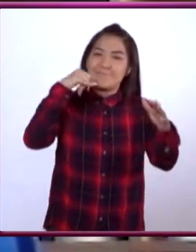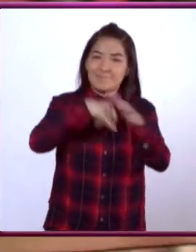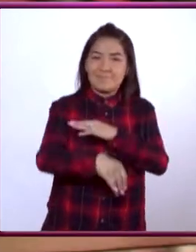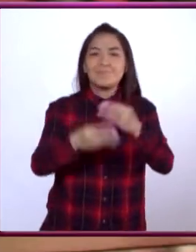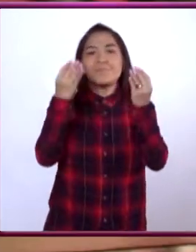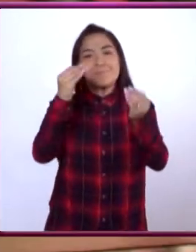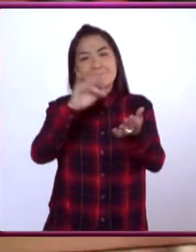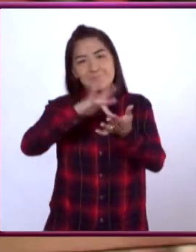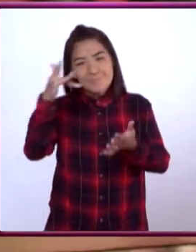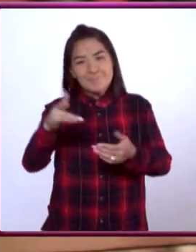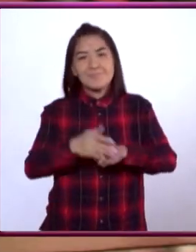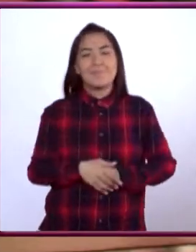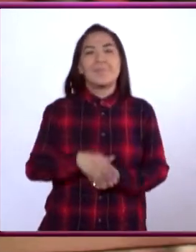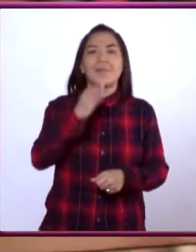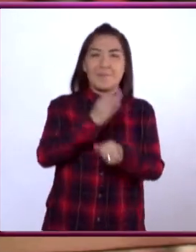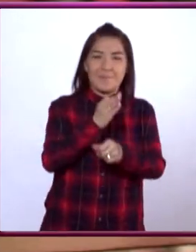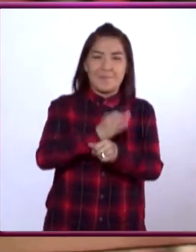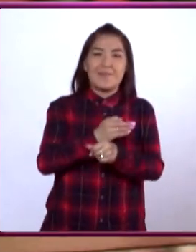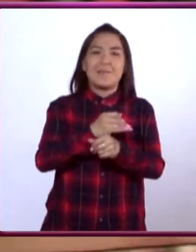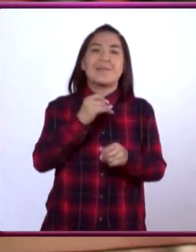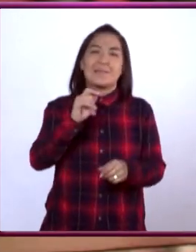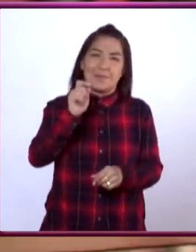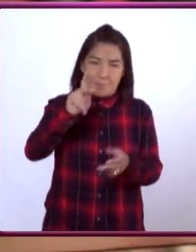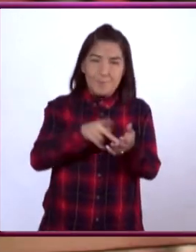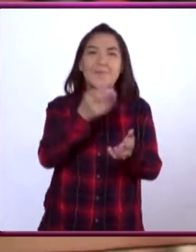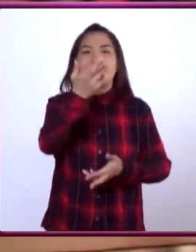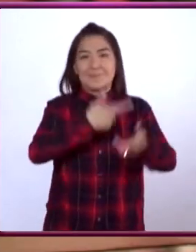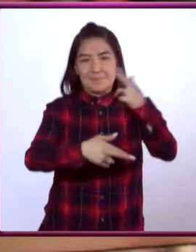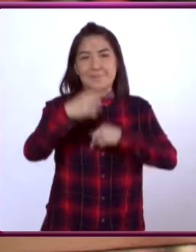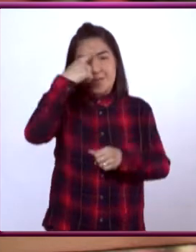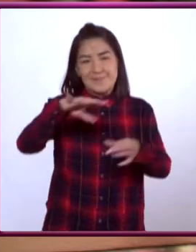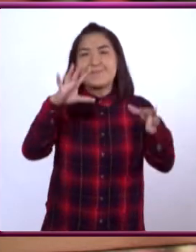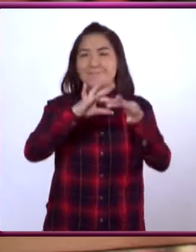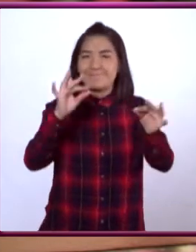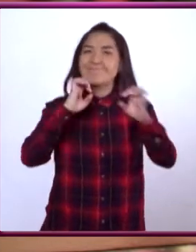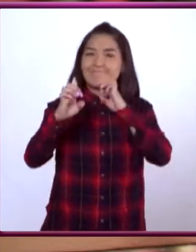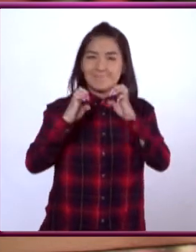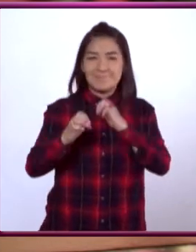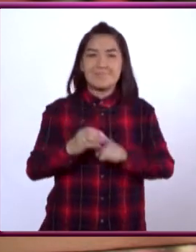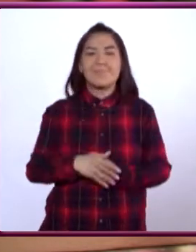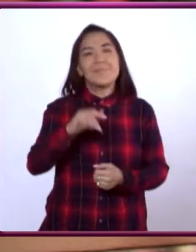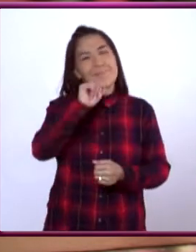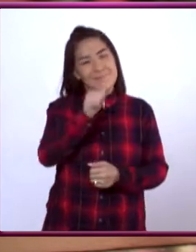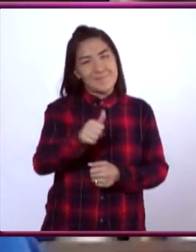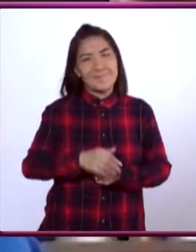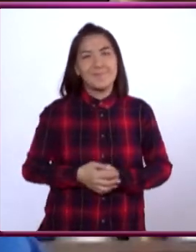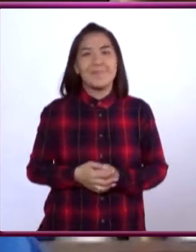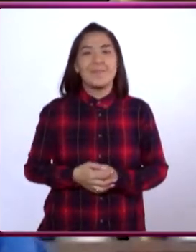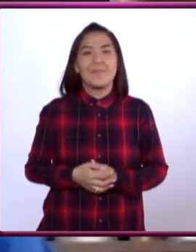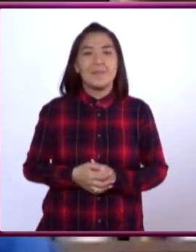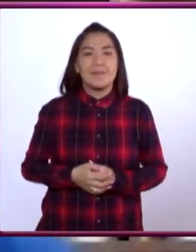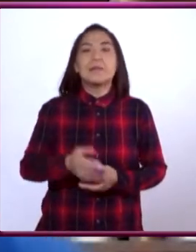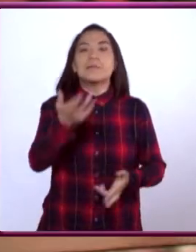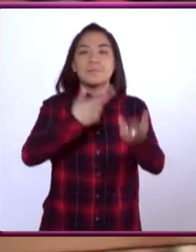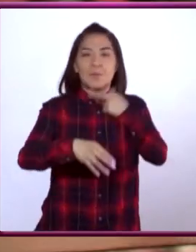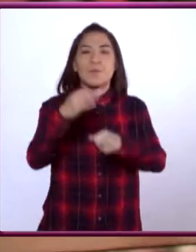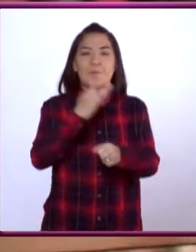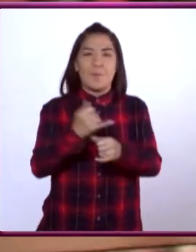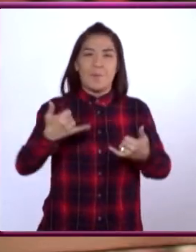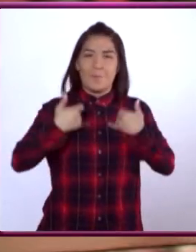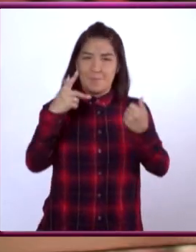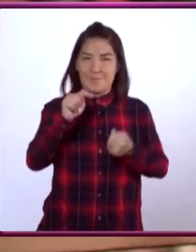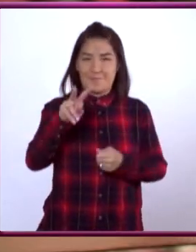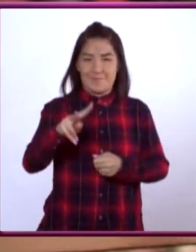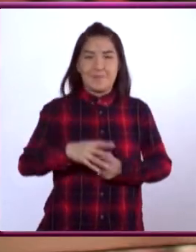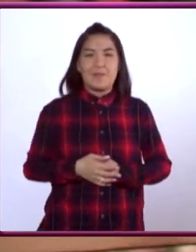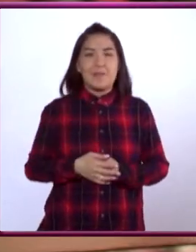dar, ¿no? Pues muchas gracias, Luis Armando, de verdad, por esta información. Y en un momento regresamos para continuar la entrevista contigo. De nada. Regresamos